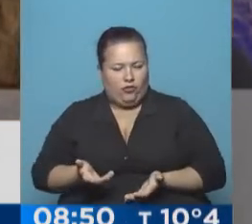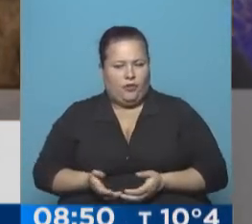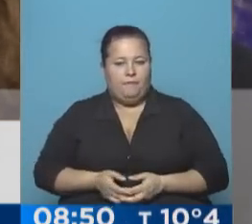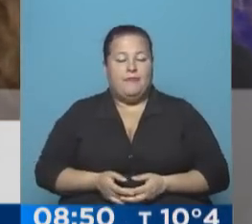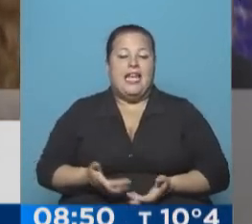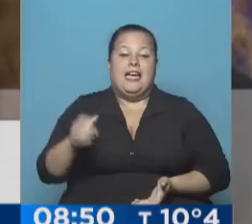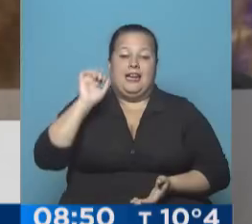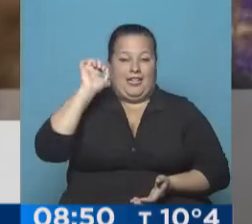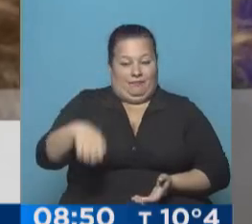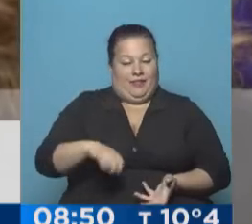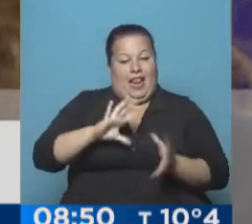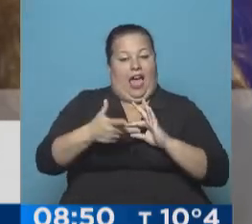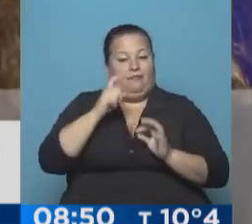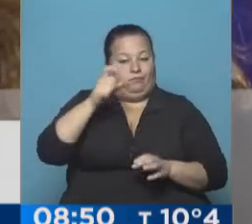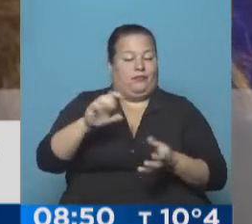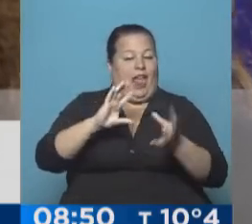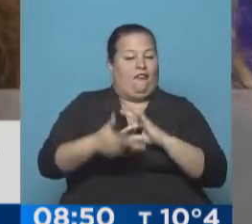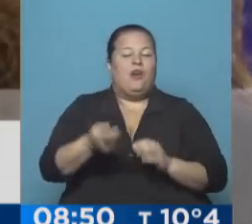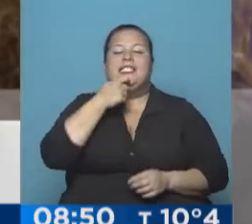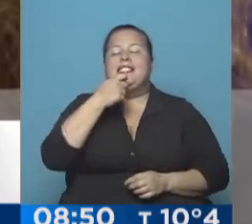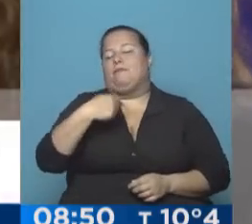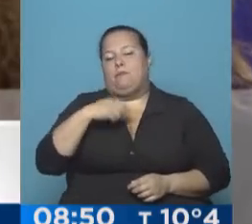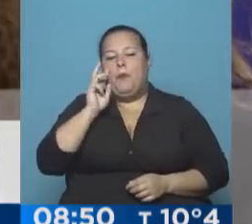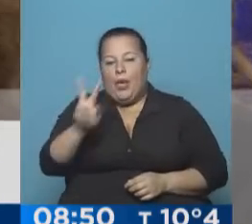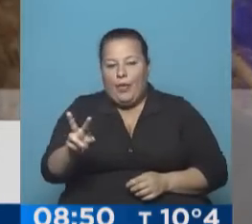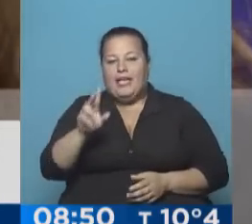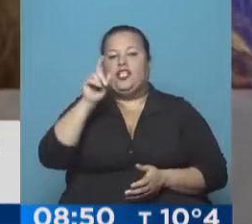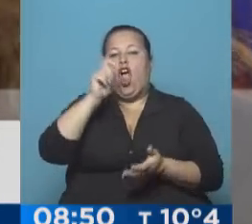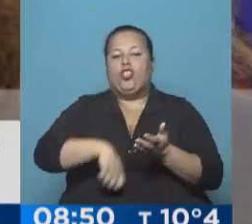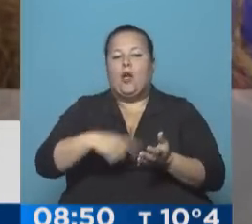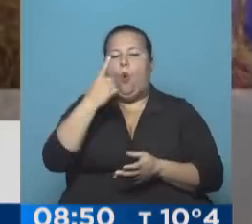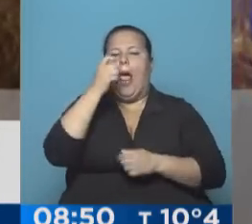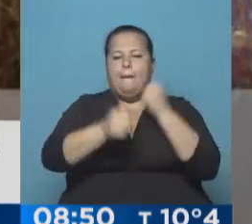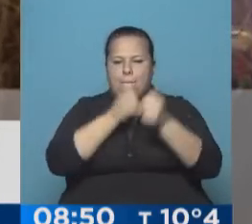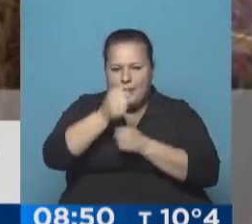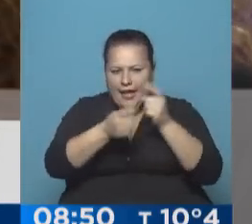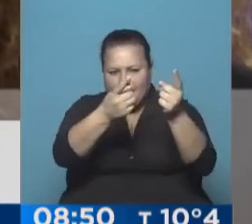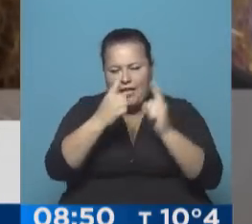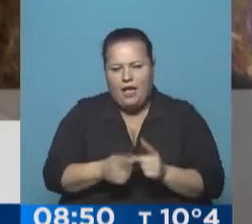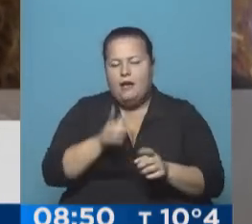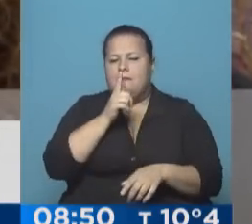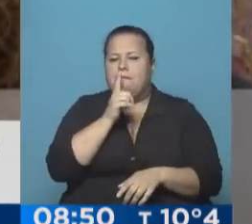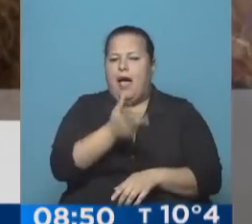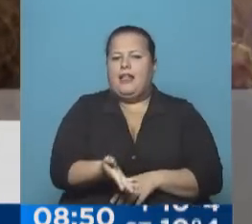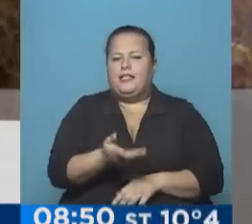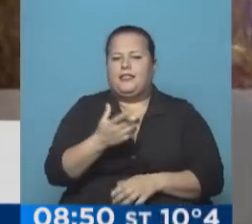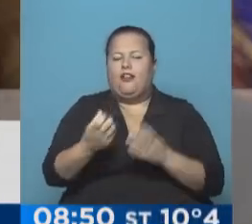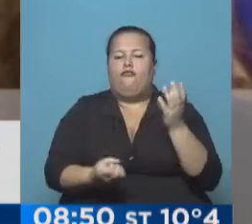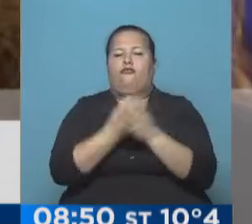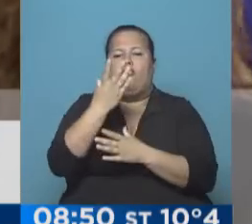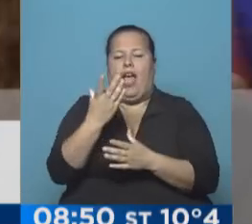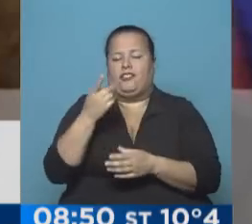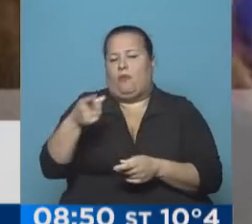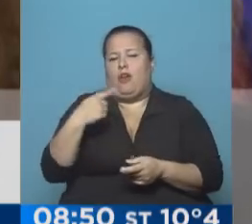eludiendo los mecanismos digamos cuando uno ve que hay una contratación a una misma empresa que Aparentemente ha sido fundada ad